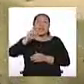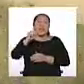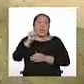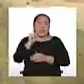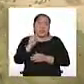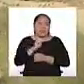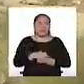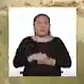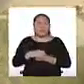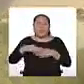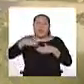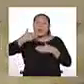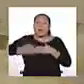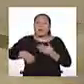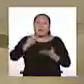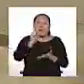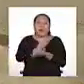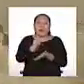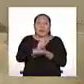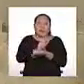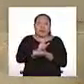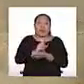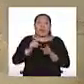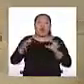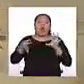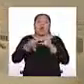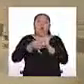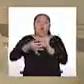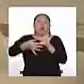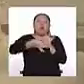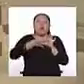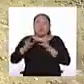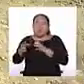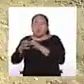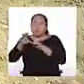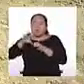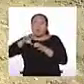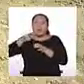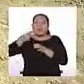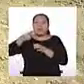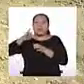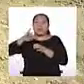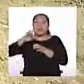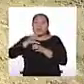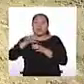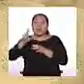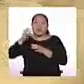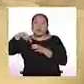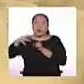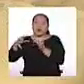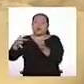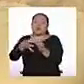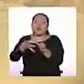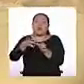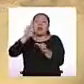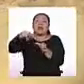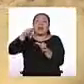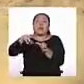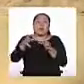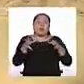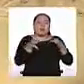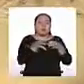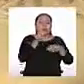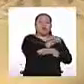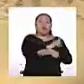Desde luego Lima es la suma de tres valles juntos, el Chillón, el Rímac y Lurín.